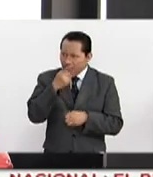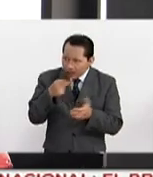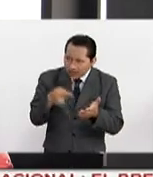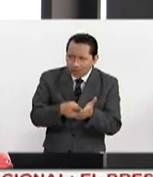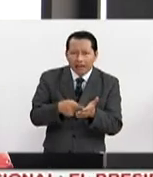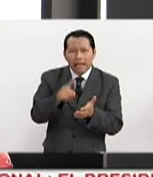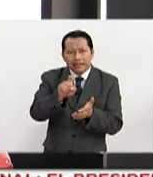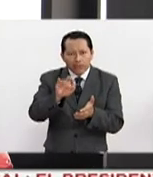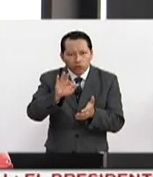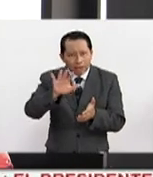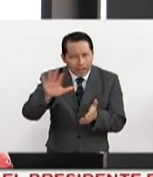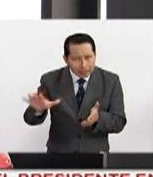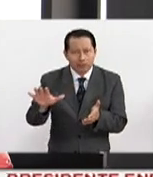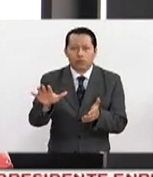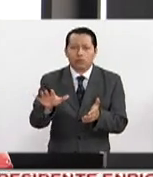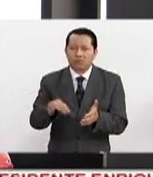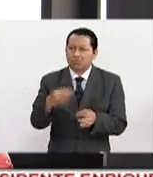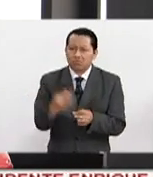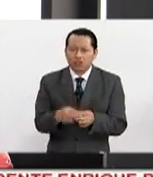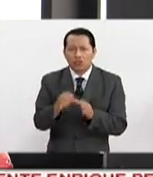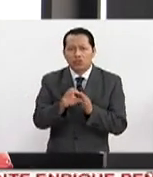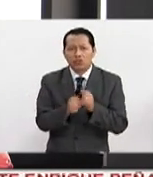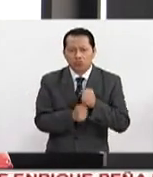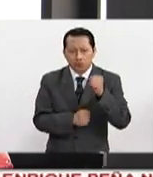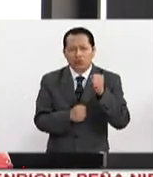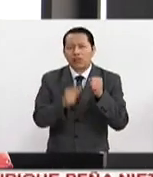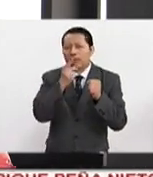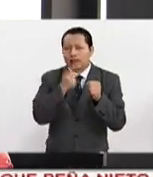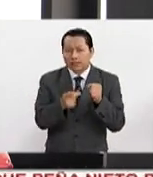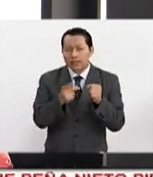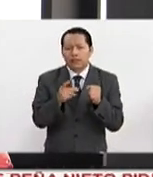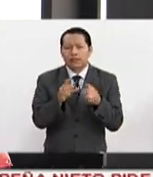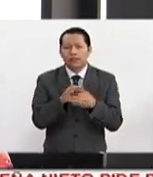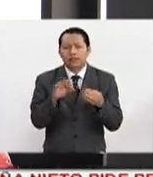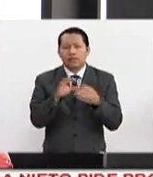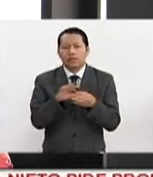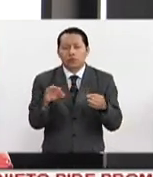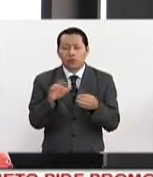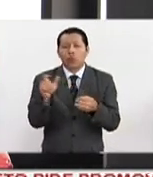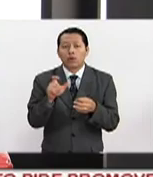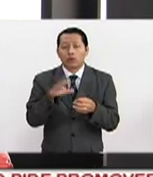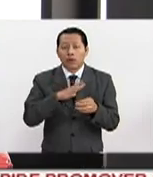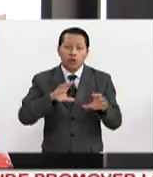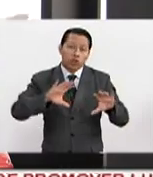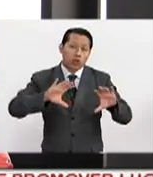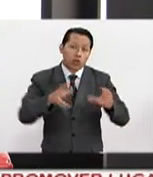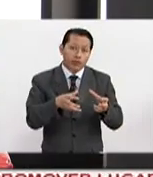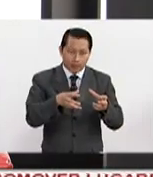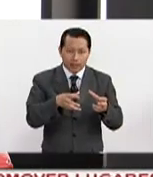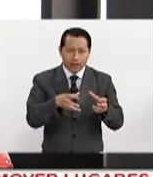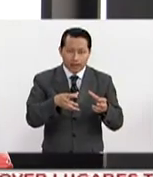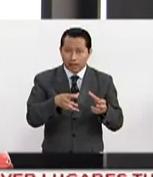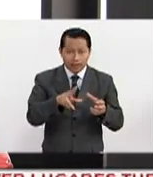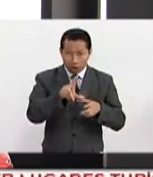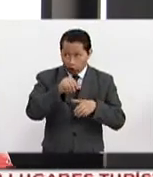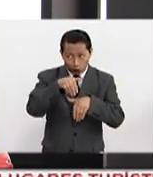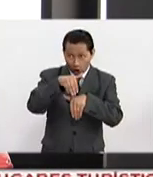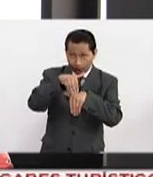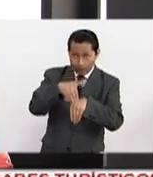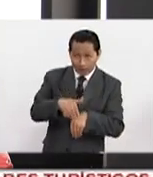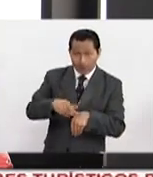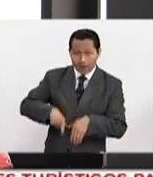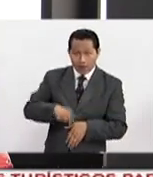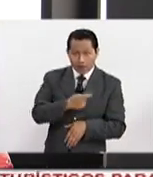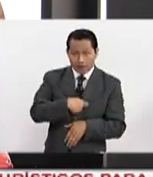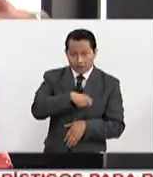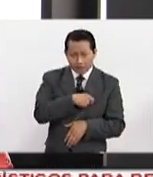ya el 155? El 155 de la Constitución asegura que, pues bueno, cuando una comunidad autónoma desobedece al gobierno español, pues bueno, el